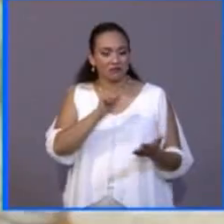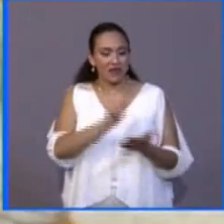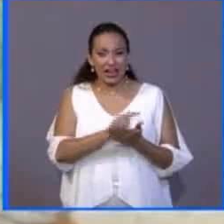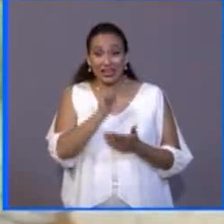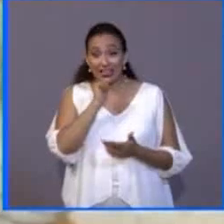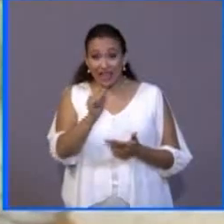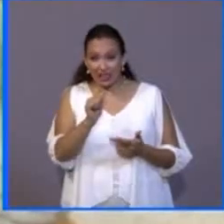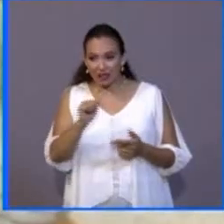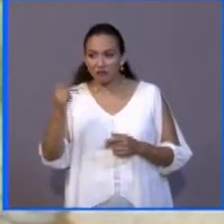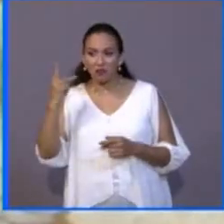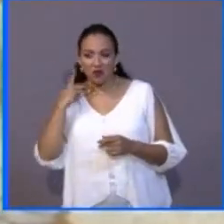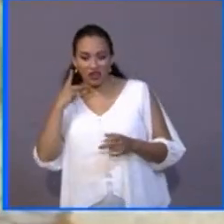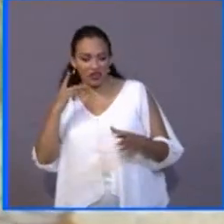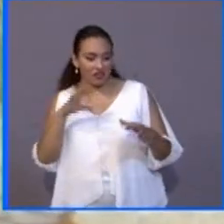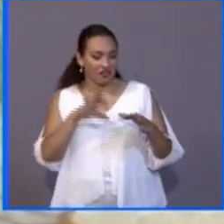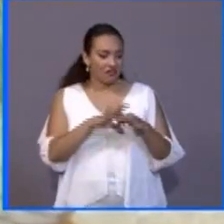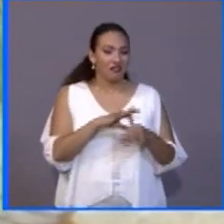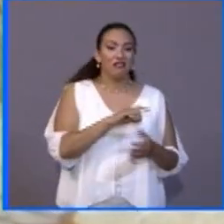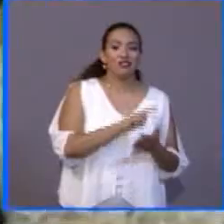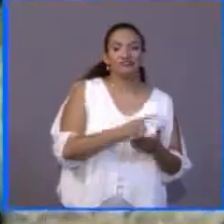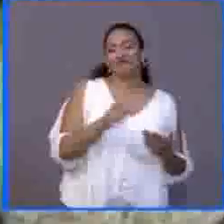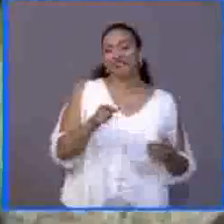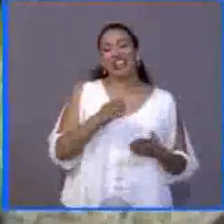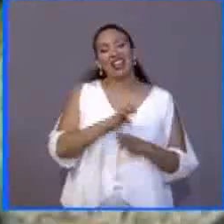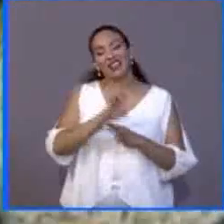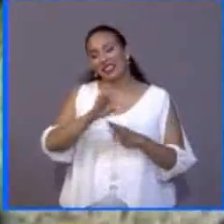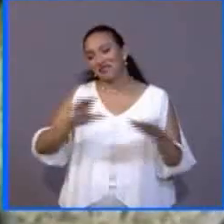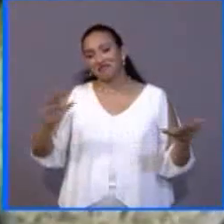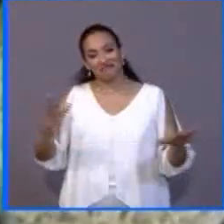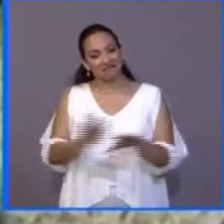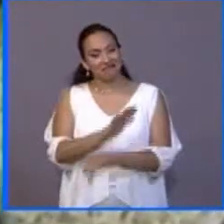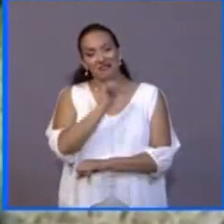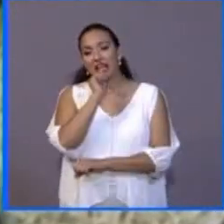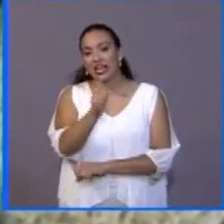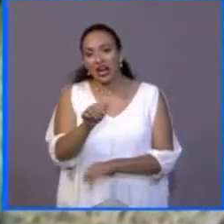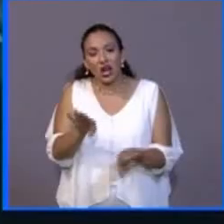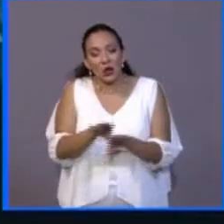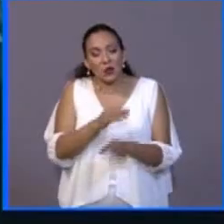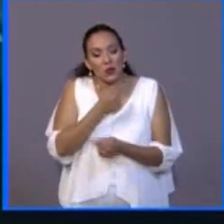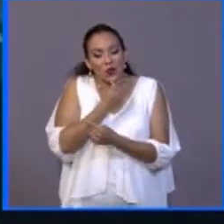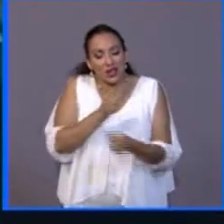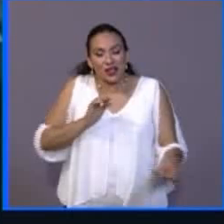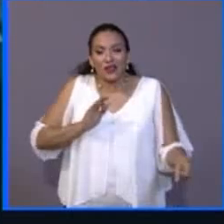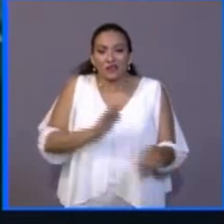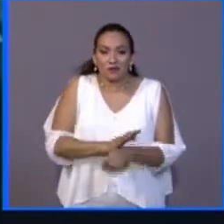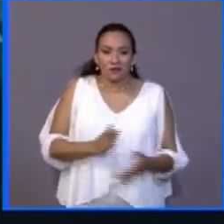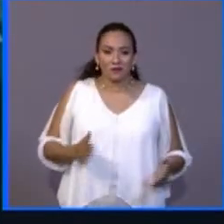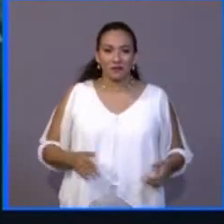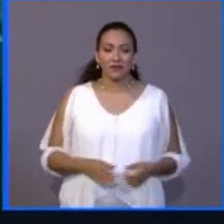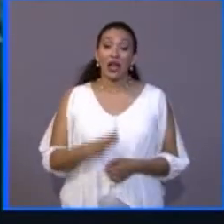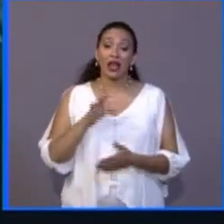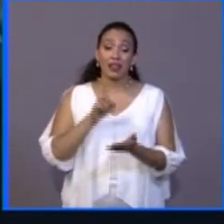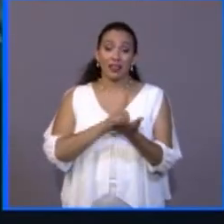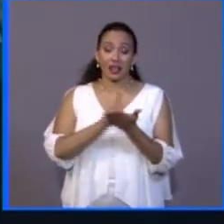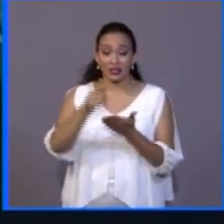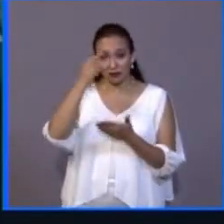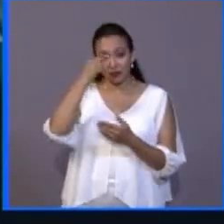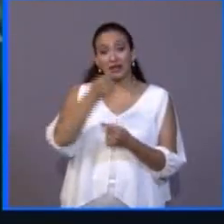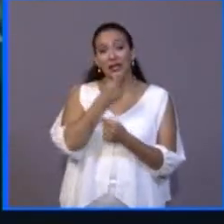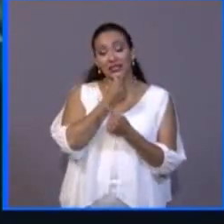ley y su aplicación, nada va a cambiar para hacer efectivo el derecho a migrar. Como un derecho,